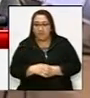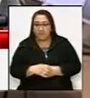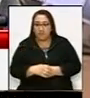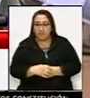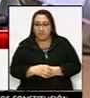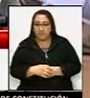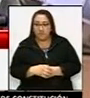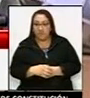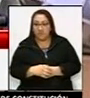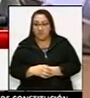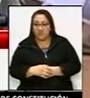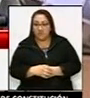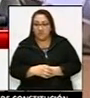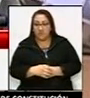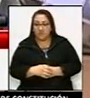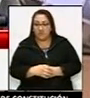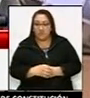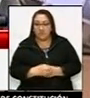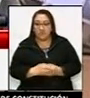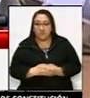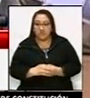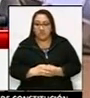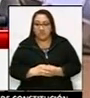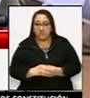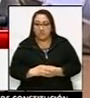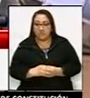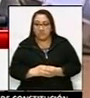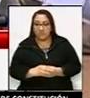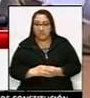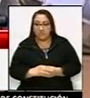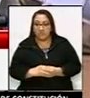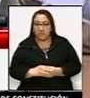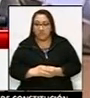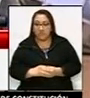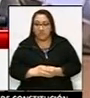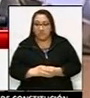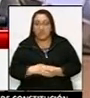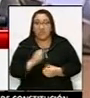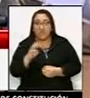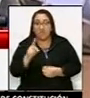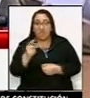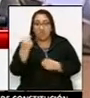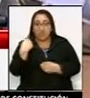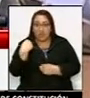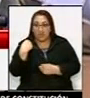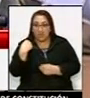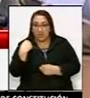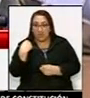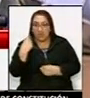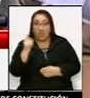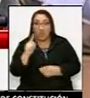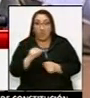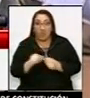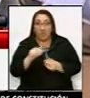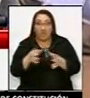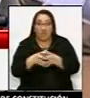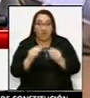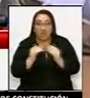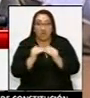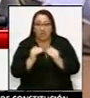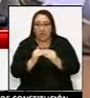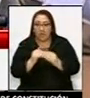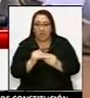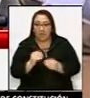general la representación debe ser igual, que quiere decir que un representante representa un número equivalente